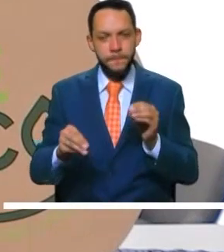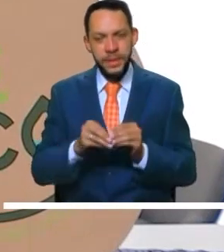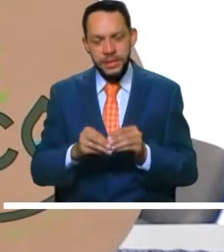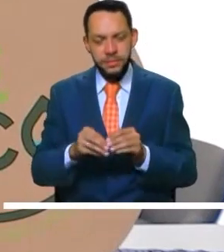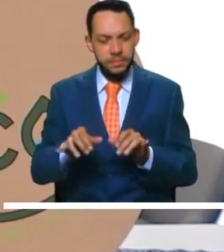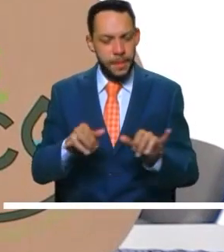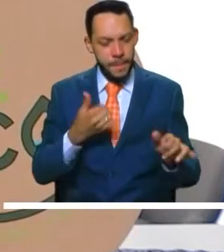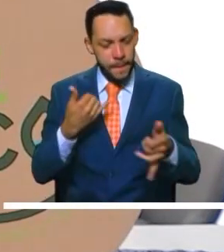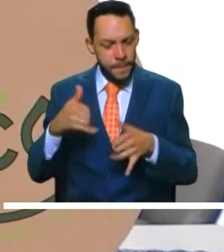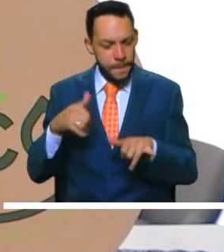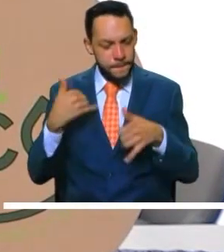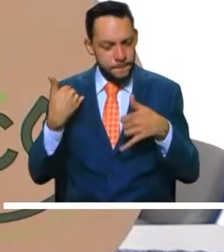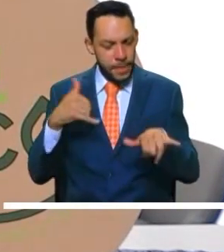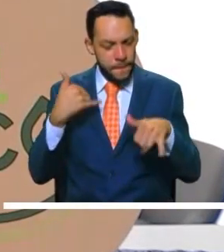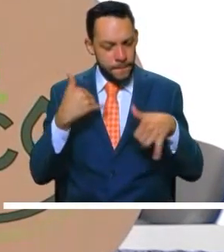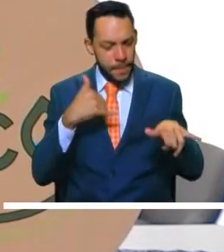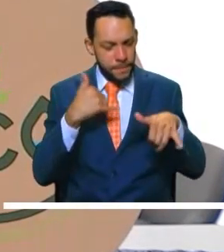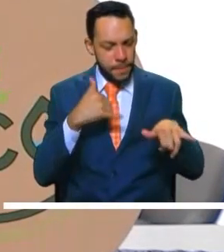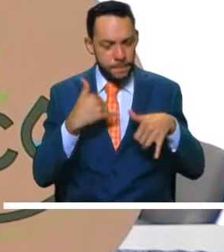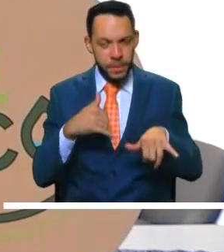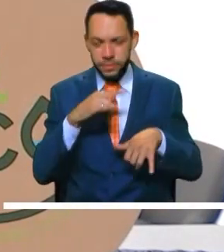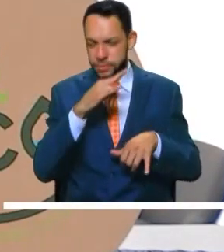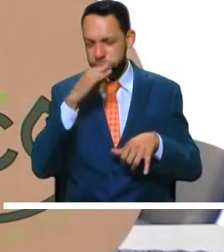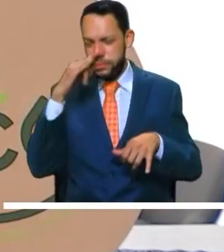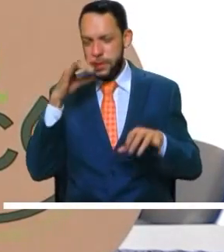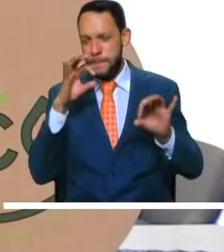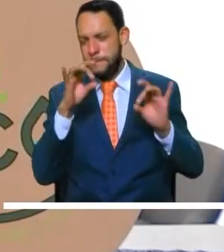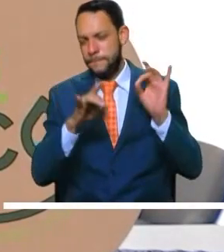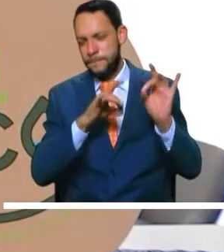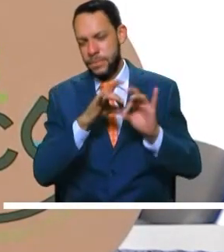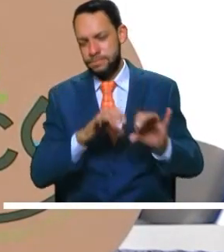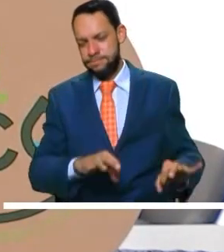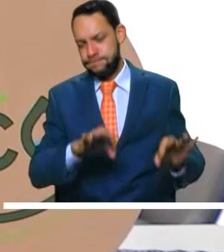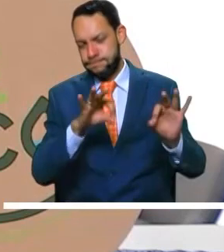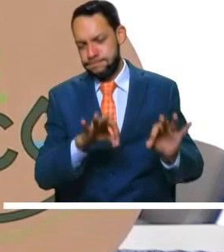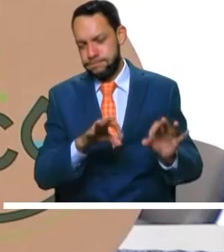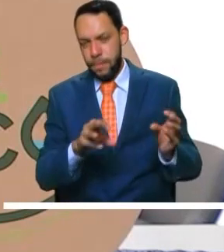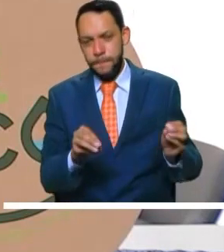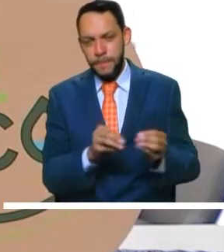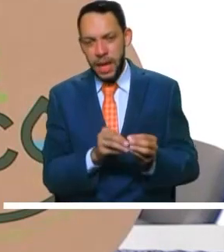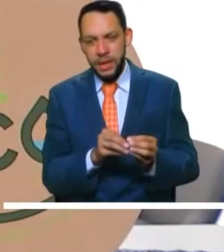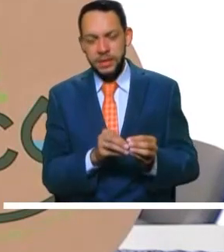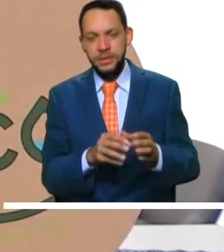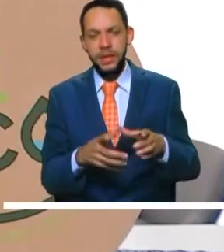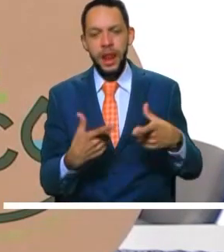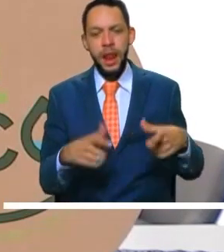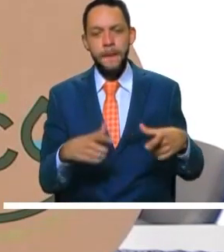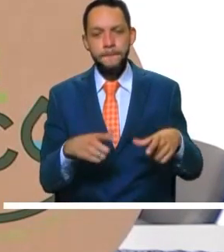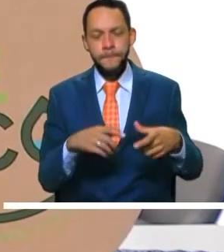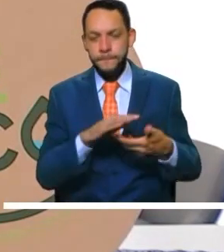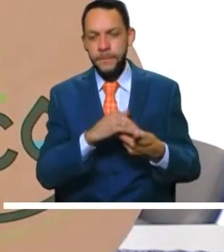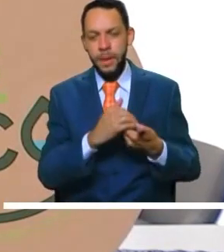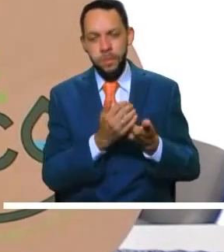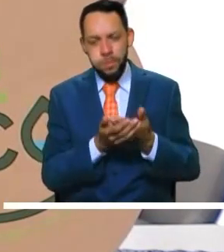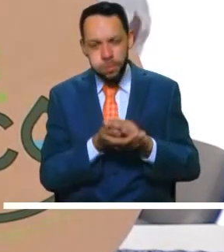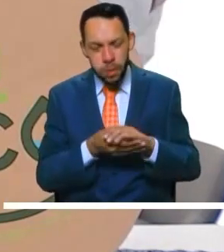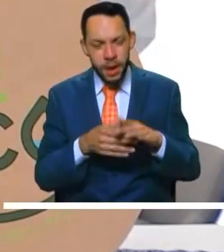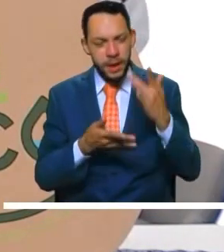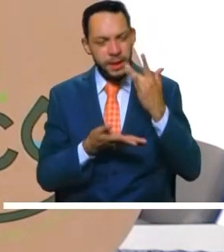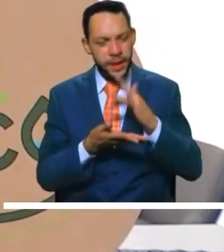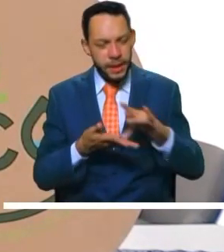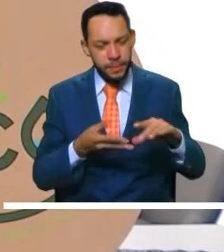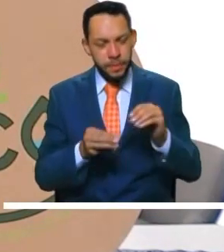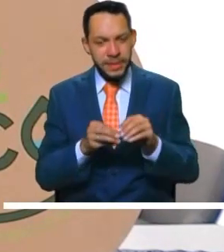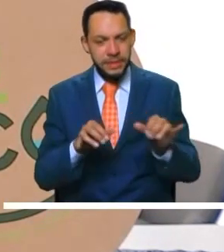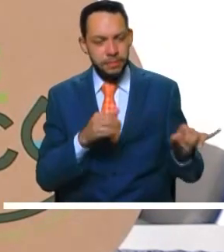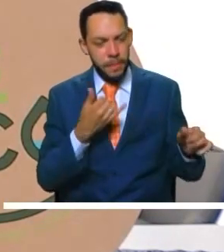tenía que dejar la casa oliendo rico, que tenía que lavar los platos, que tenía que trapear, que